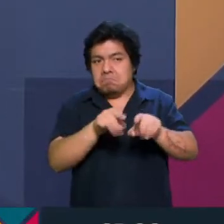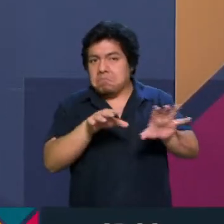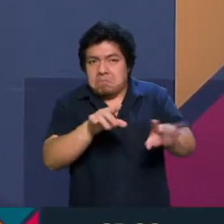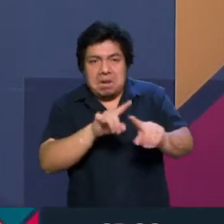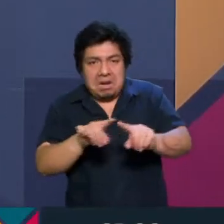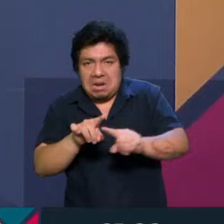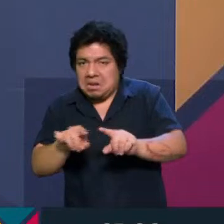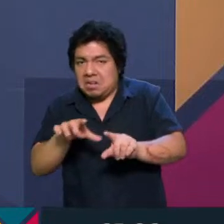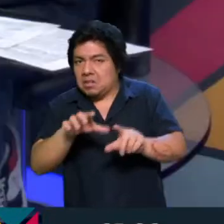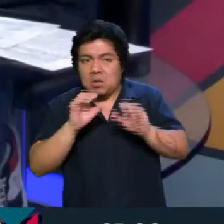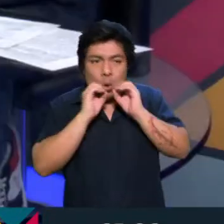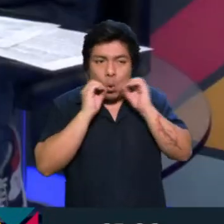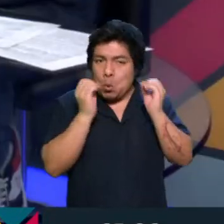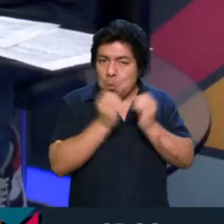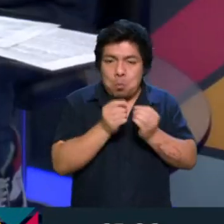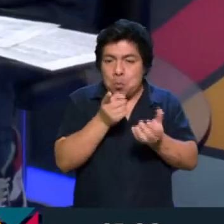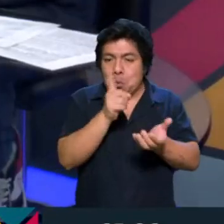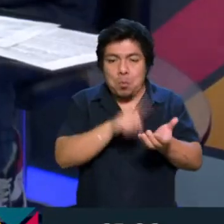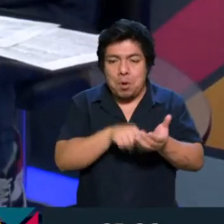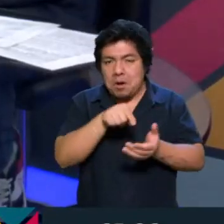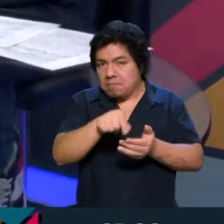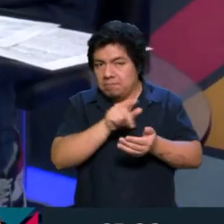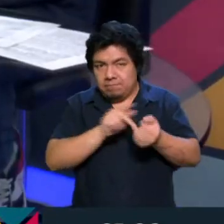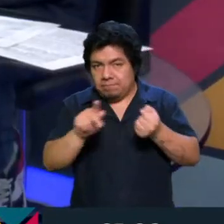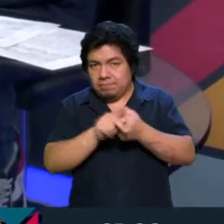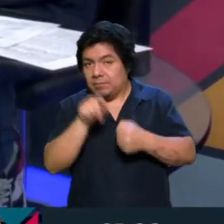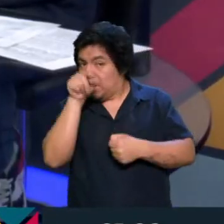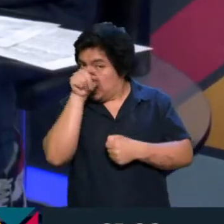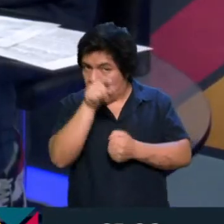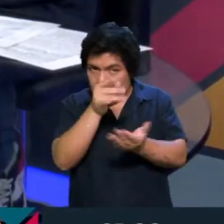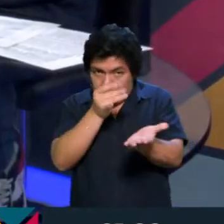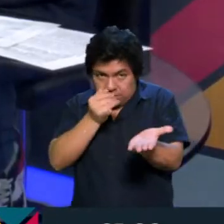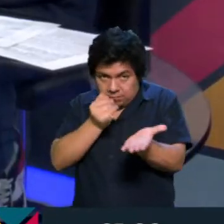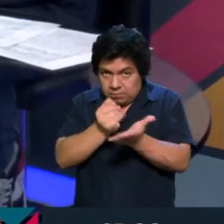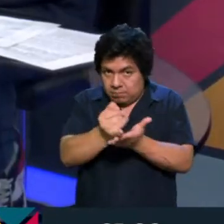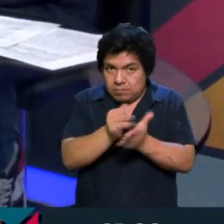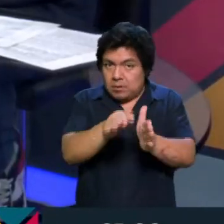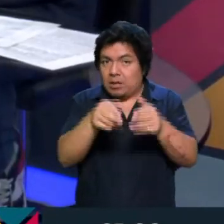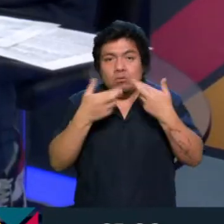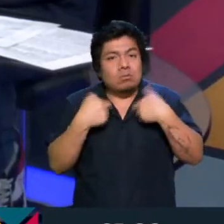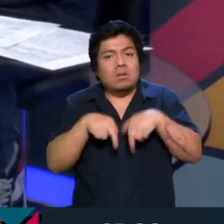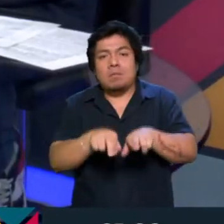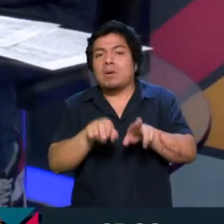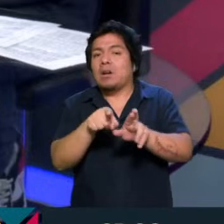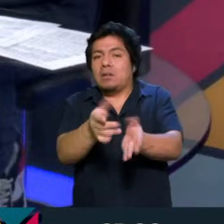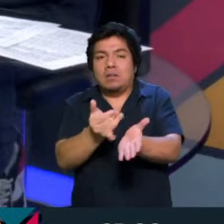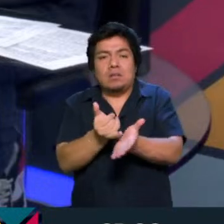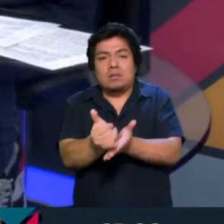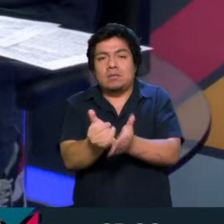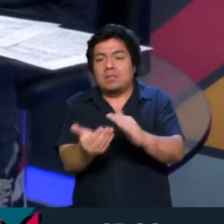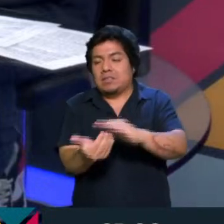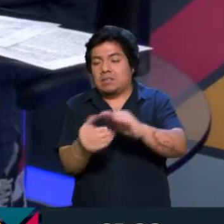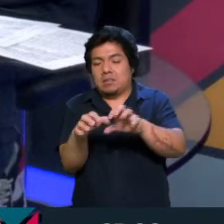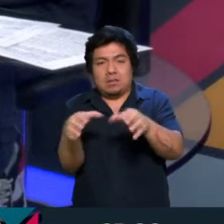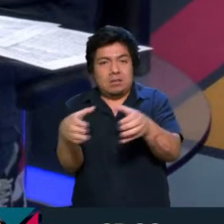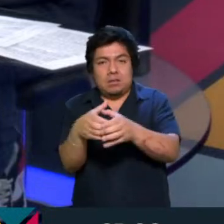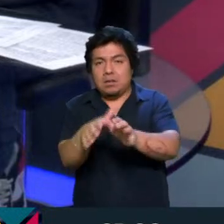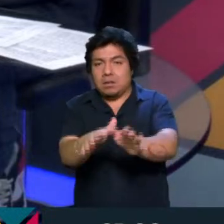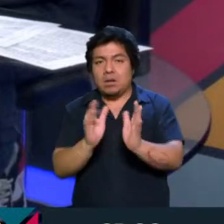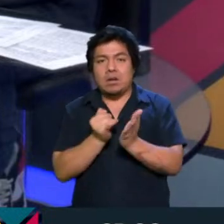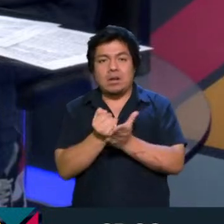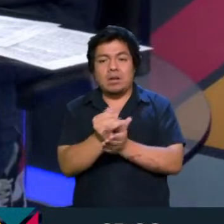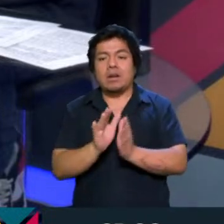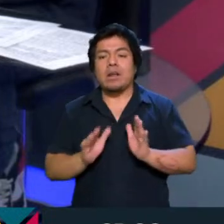cámaras y diversos organismos que existen en el país, ellos son los que designan a sus representantes en esa mesa que es la que toma